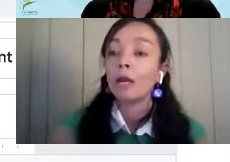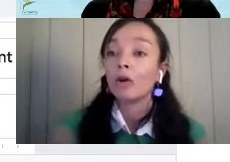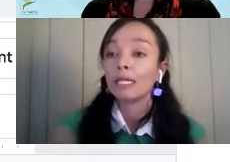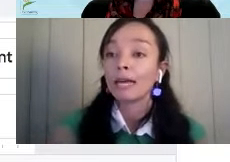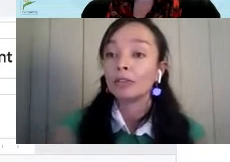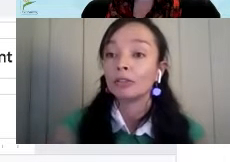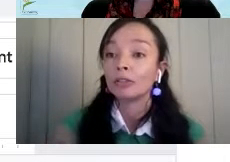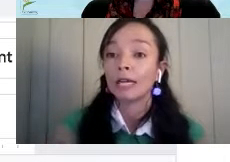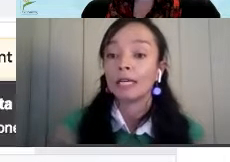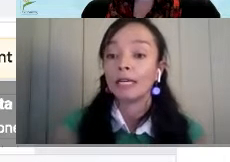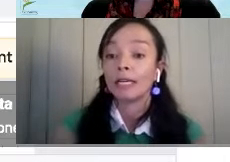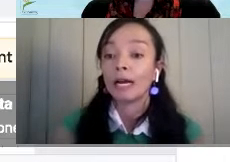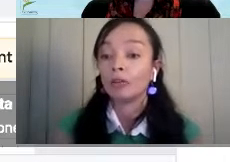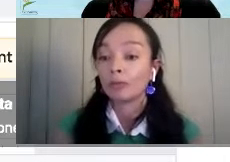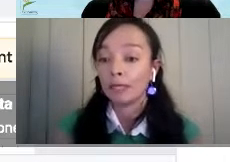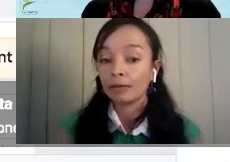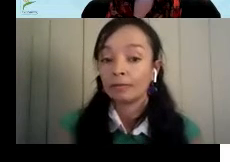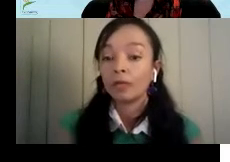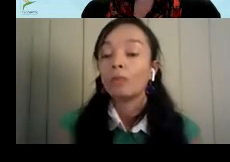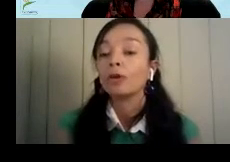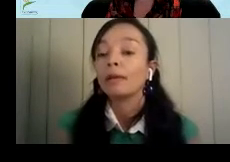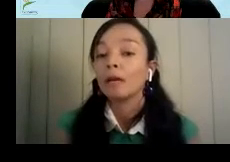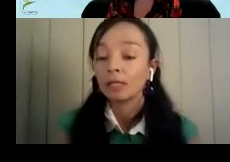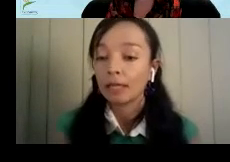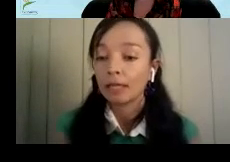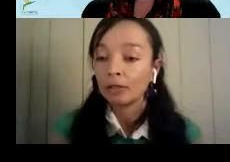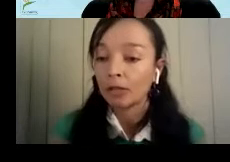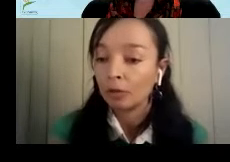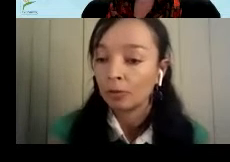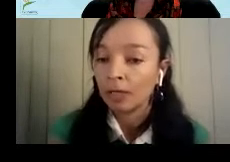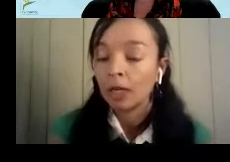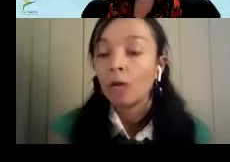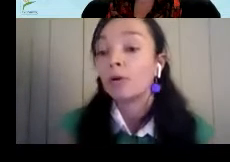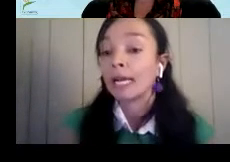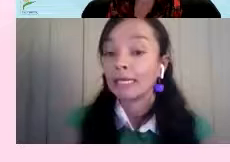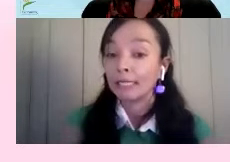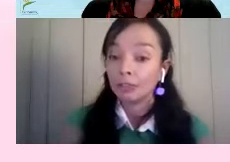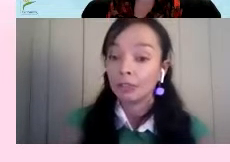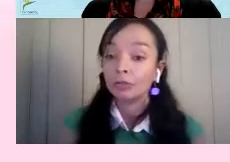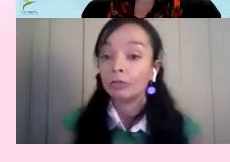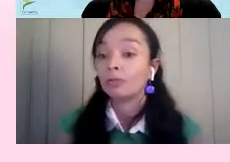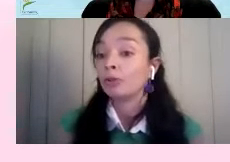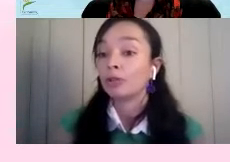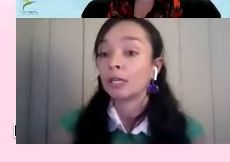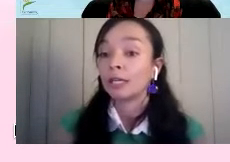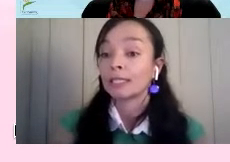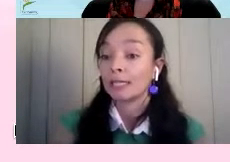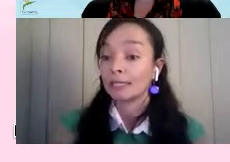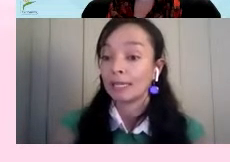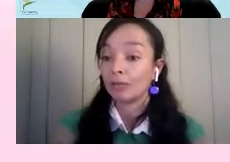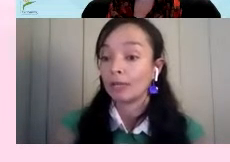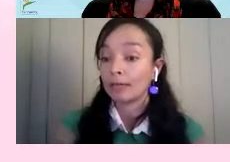Mejores hábitos al dormir. ¿Por qué mejores hábitos al dormir? ¿Por qué el niño pudo tener